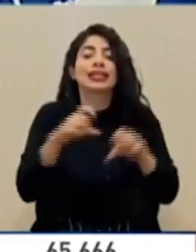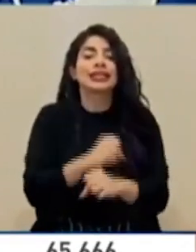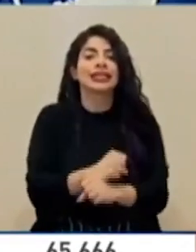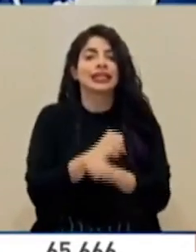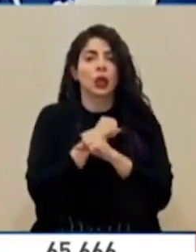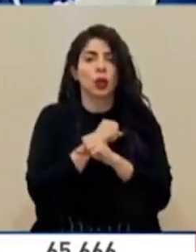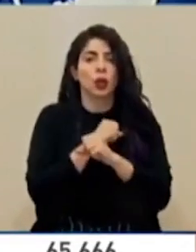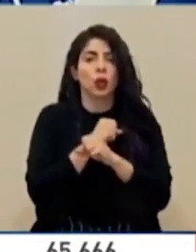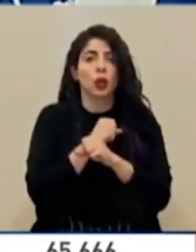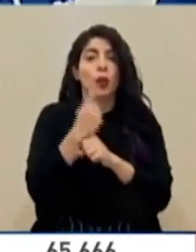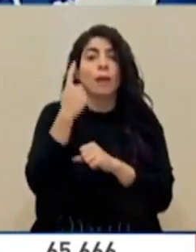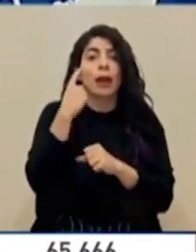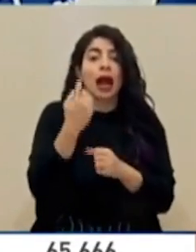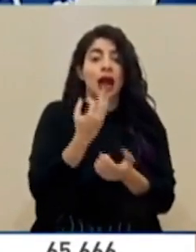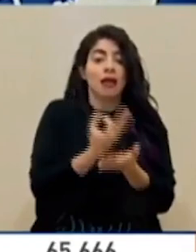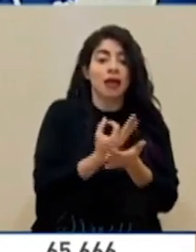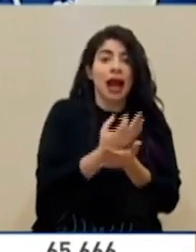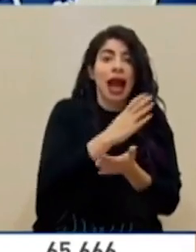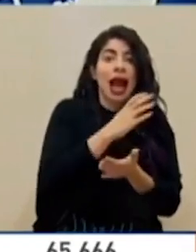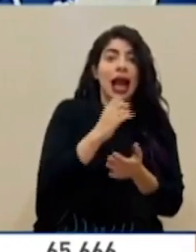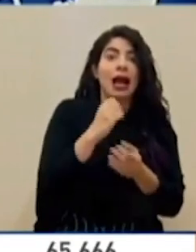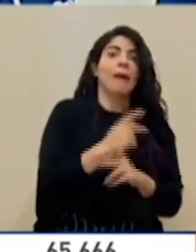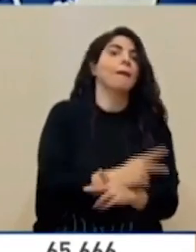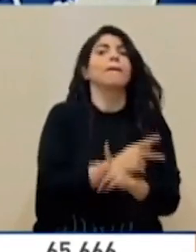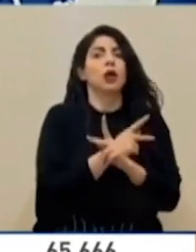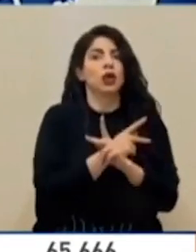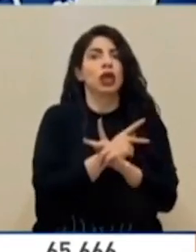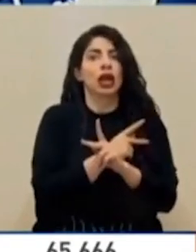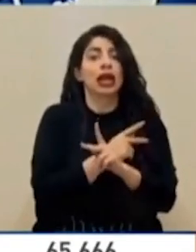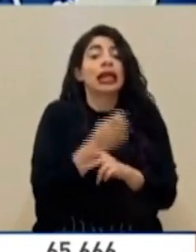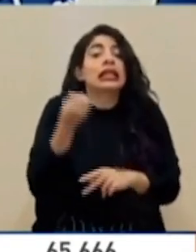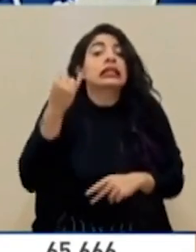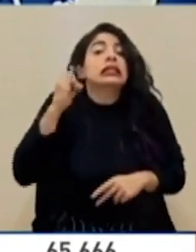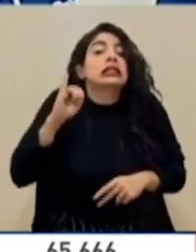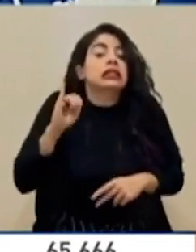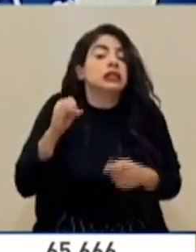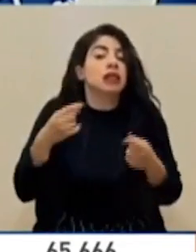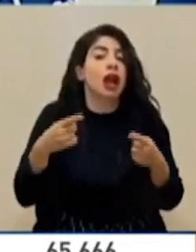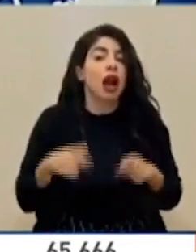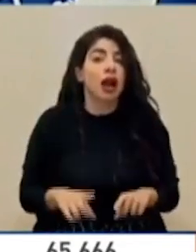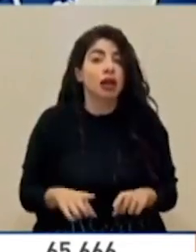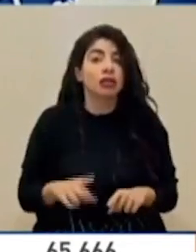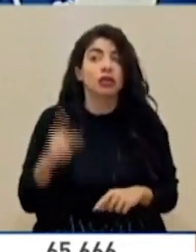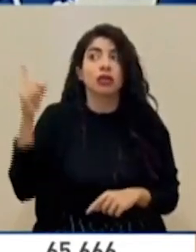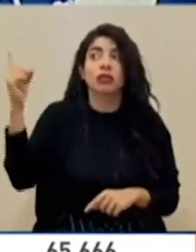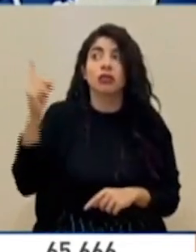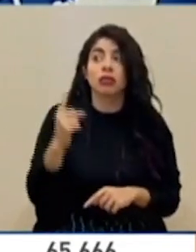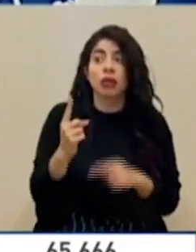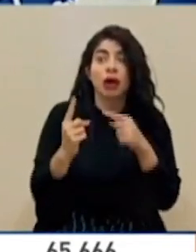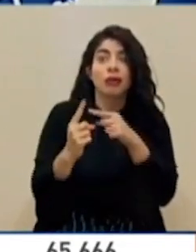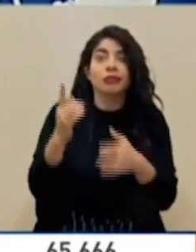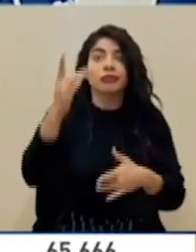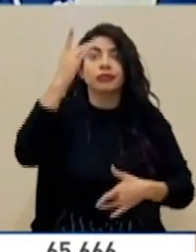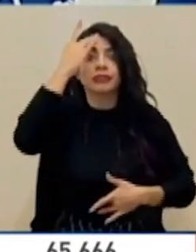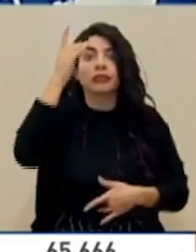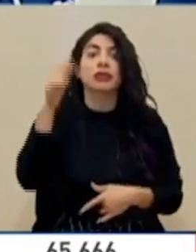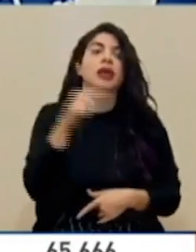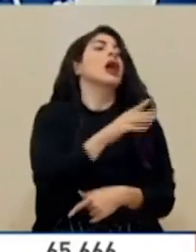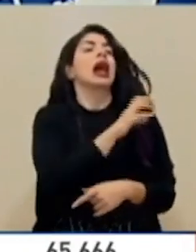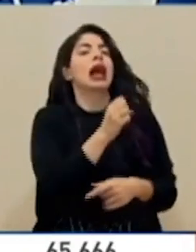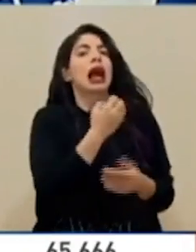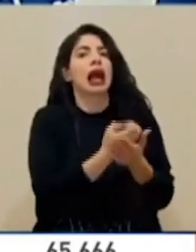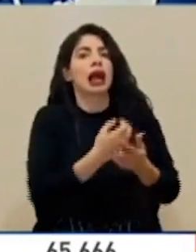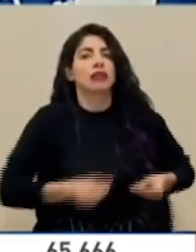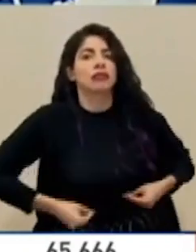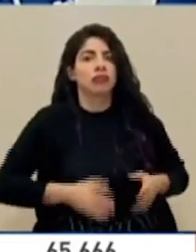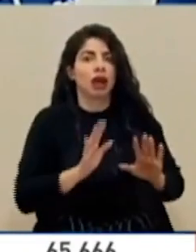para proteger las finanzas de la Caja Costarricense de Seguro Social en caso de que tengamos algún contagio. Y segundo, lo